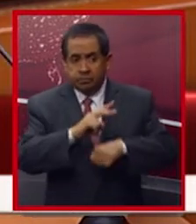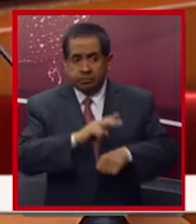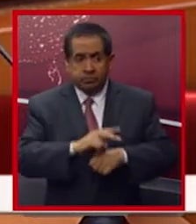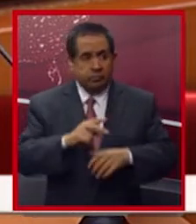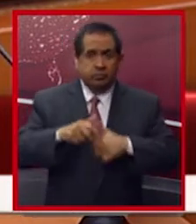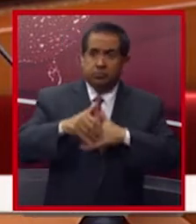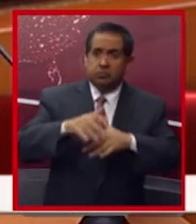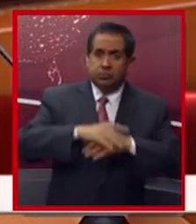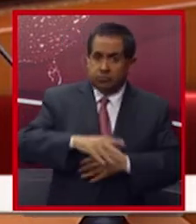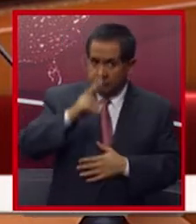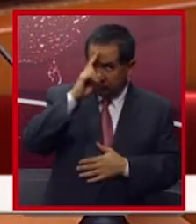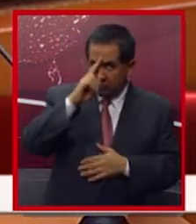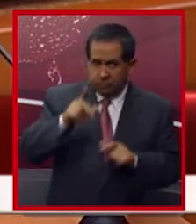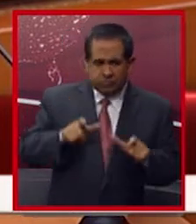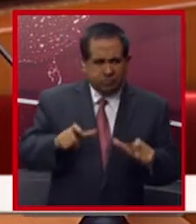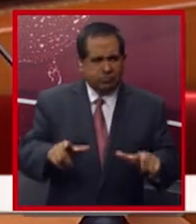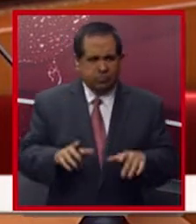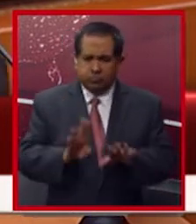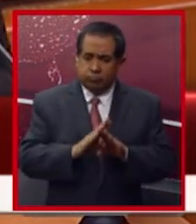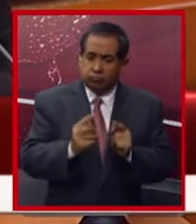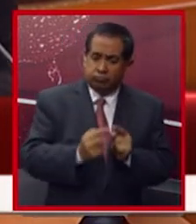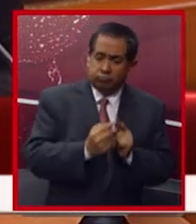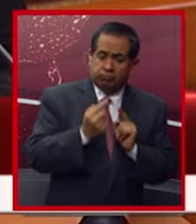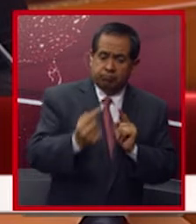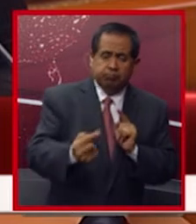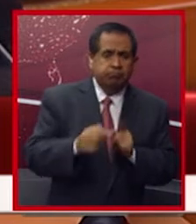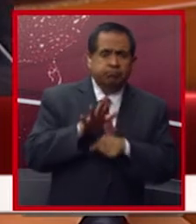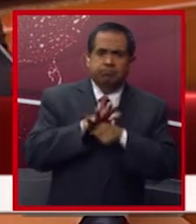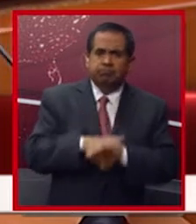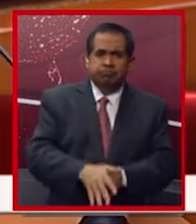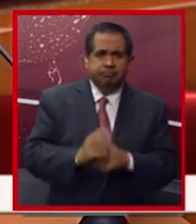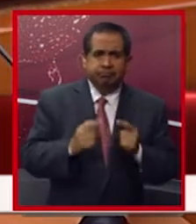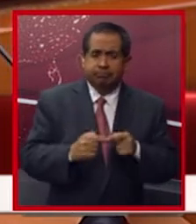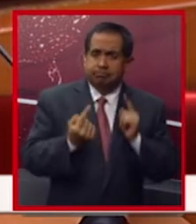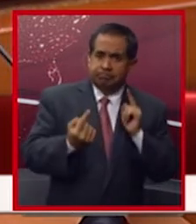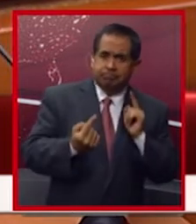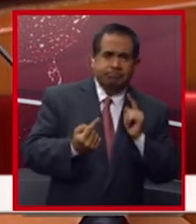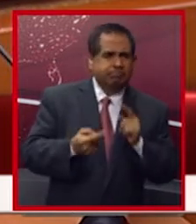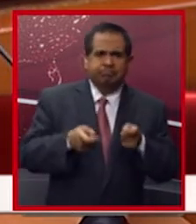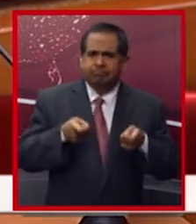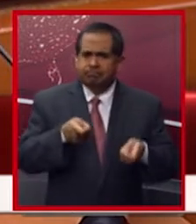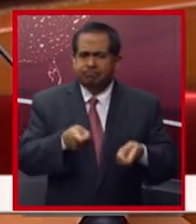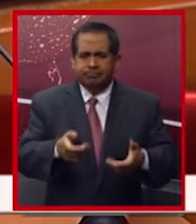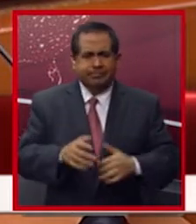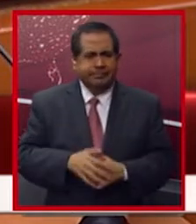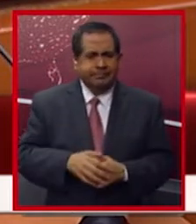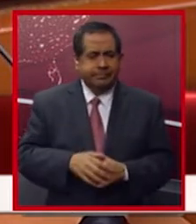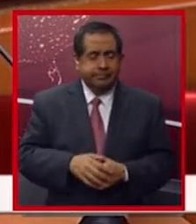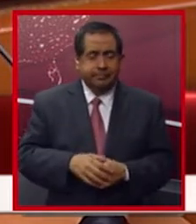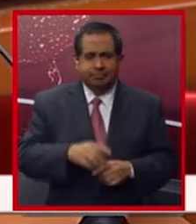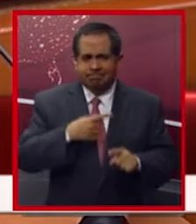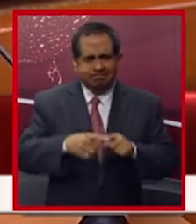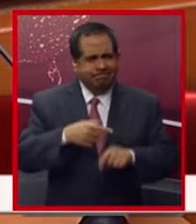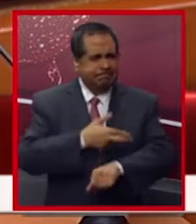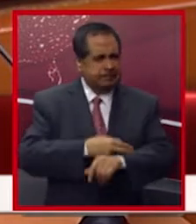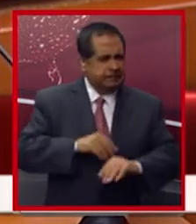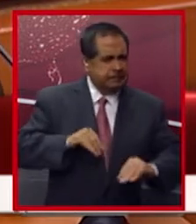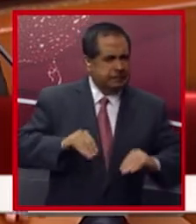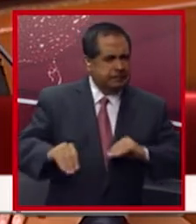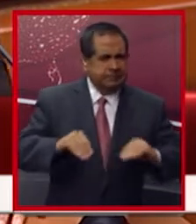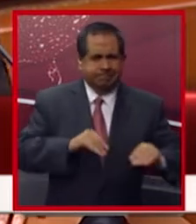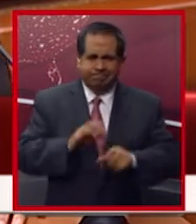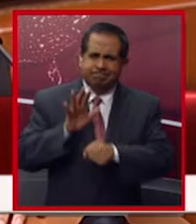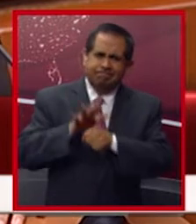manifestación contra un reiterado asedio a la democracia. la represión sistemática